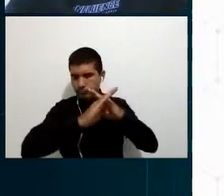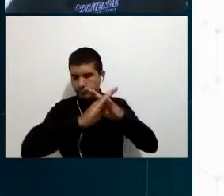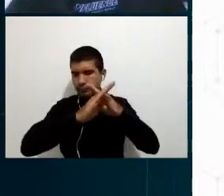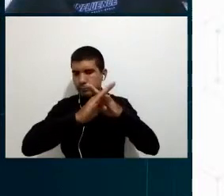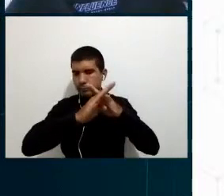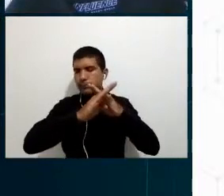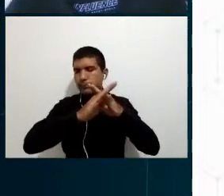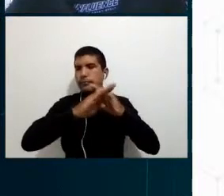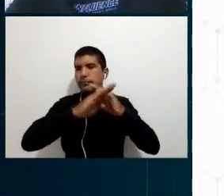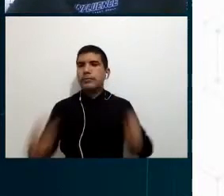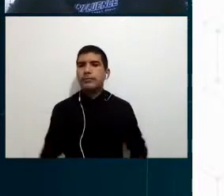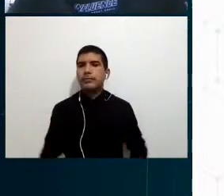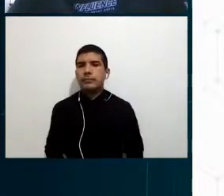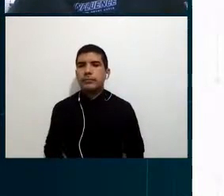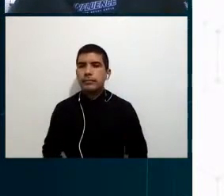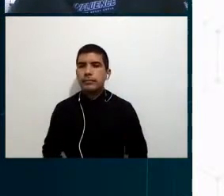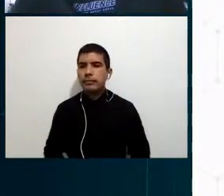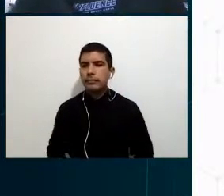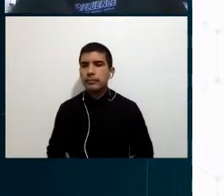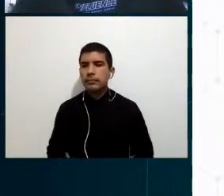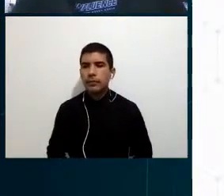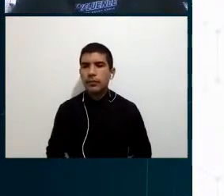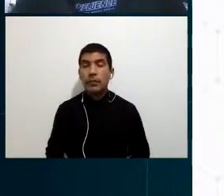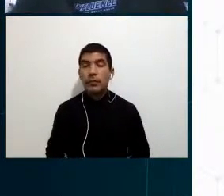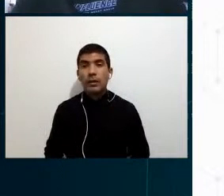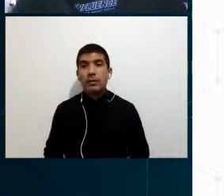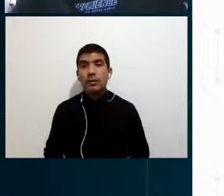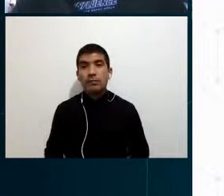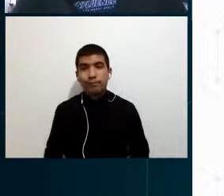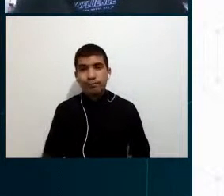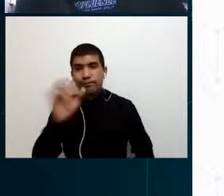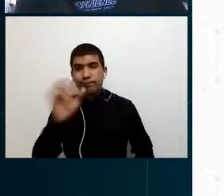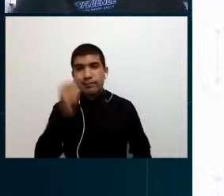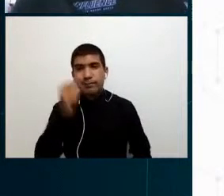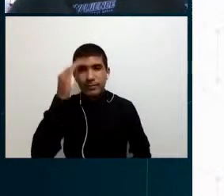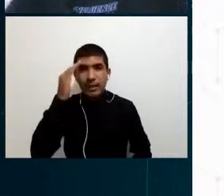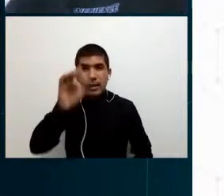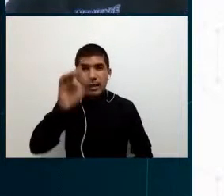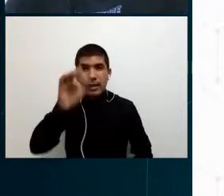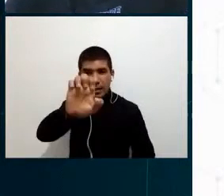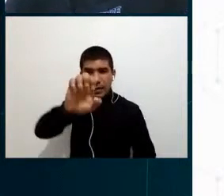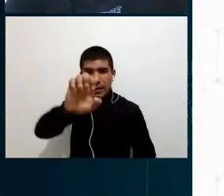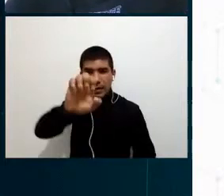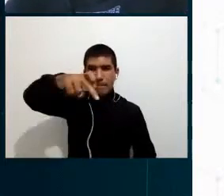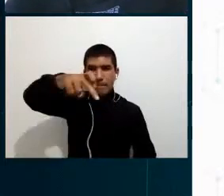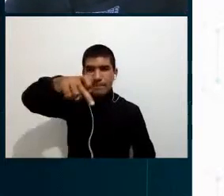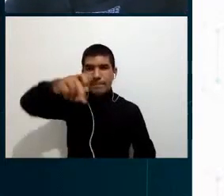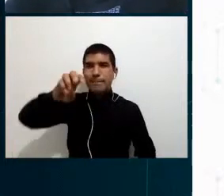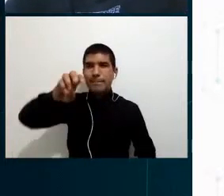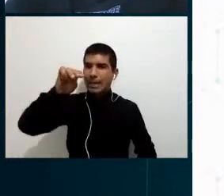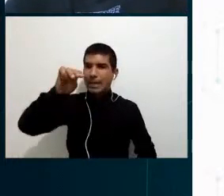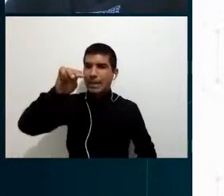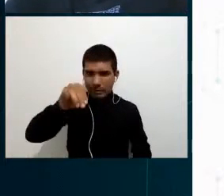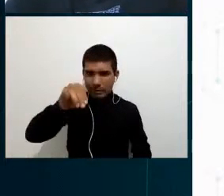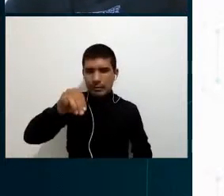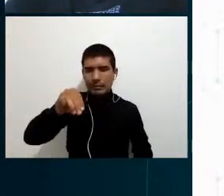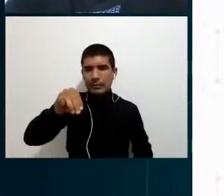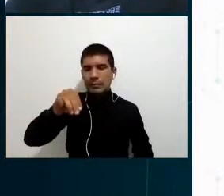las necesidades de EPM de estudiar diferentes tecnologías que nos permitan